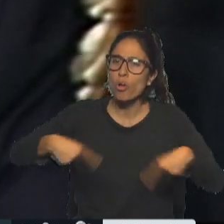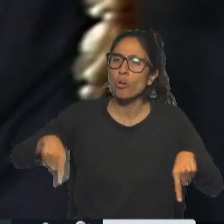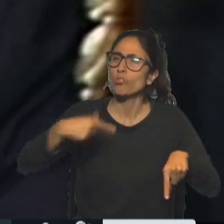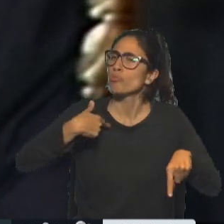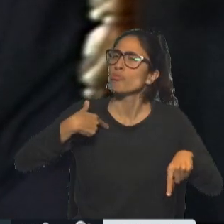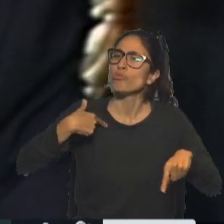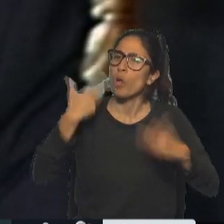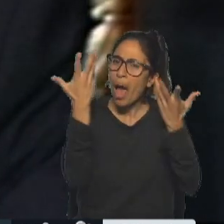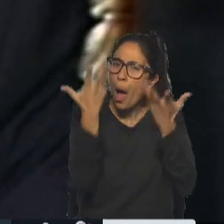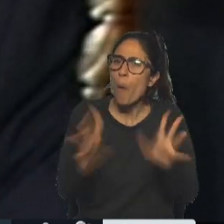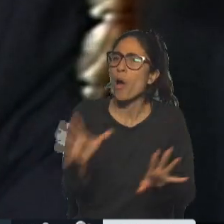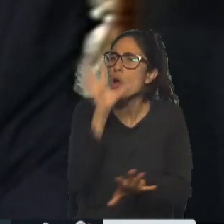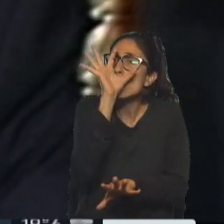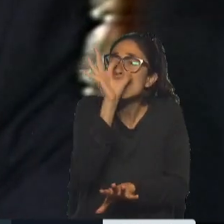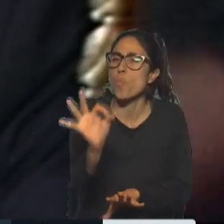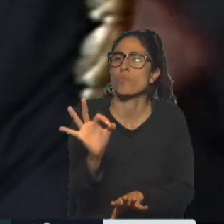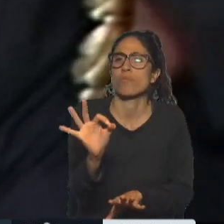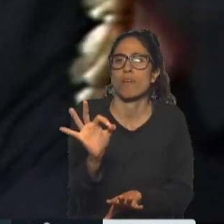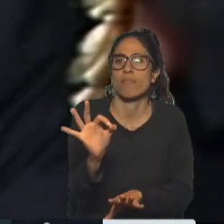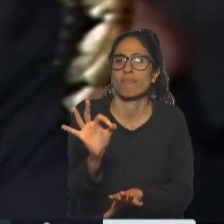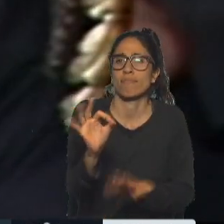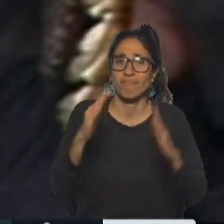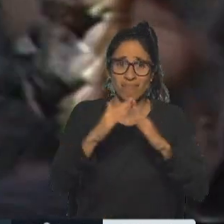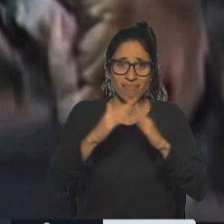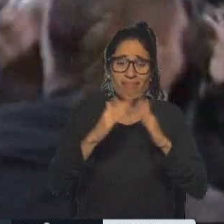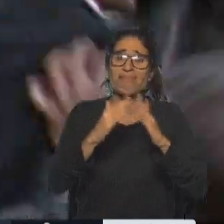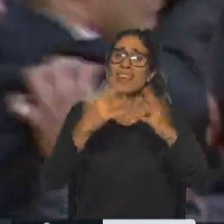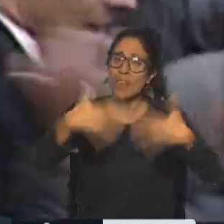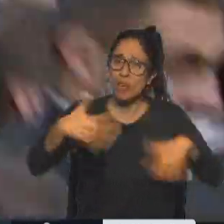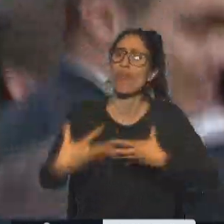dejar en la puerta de entrada de la Casa Rosada.